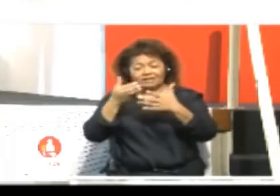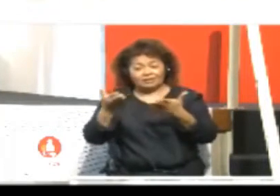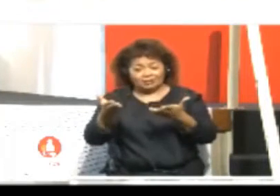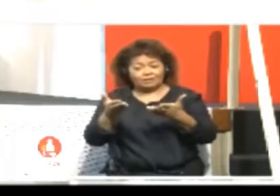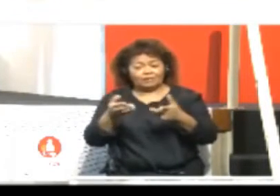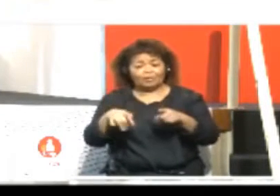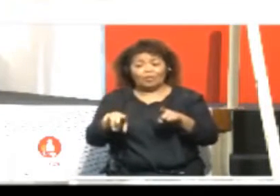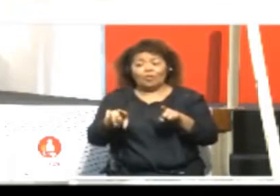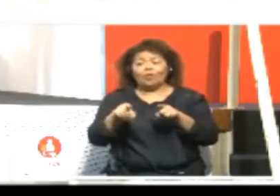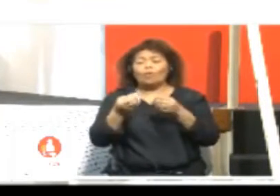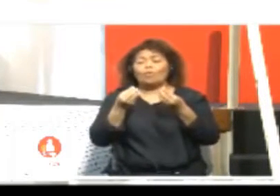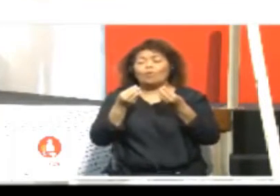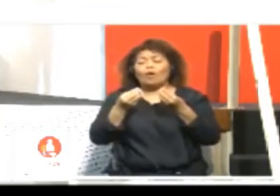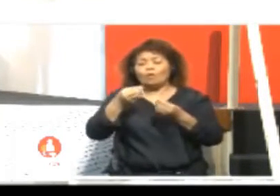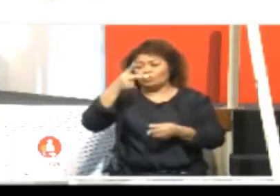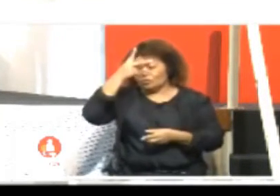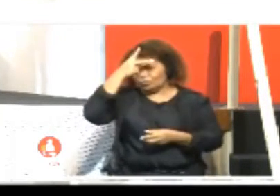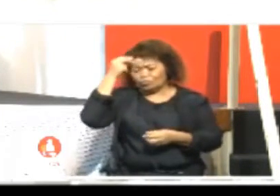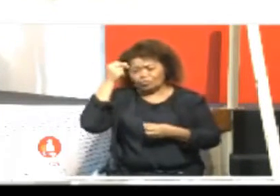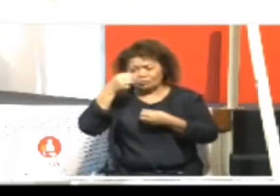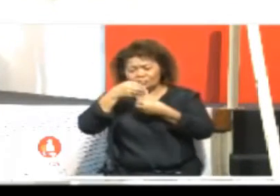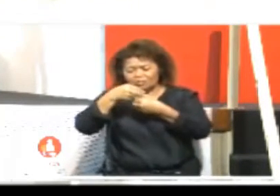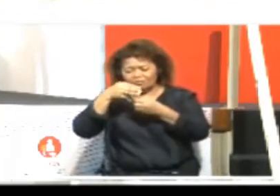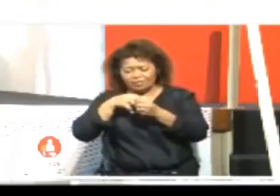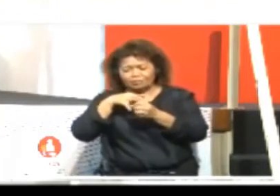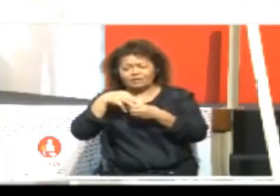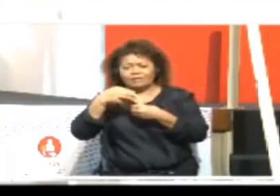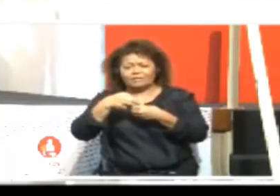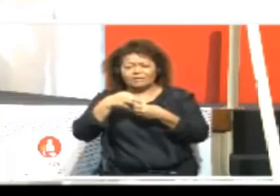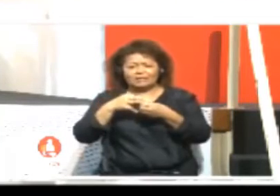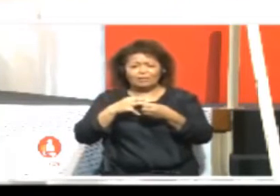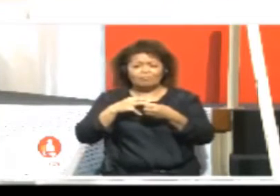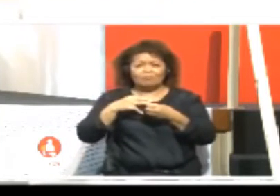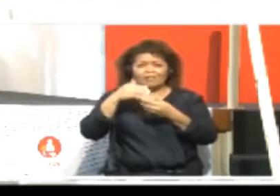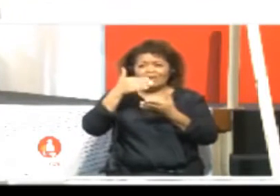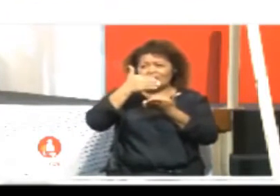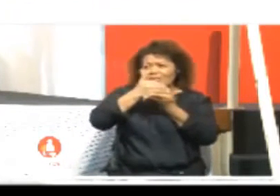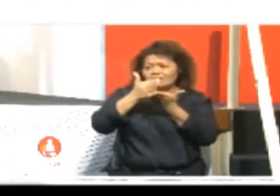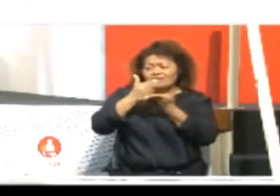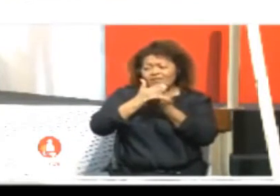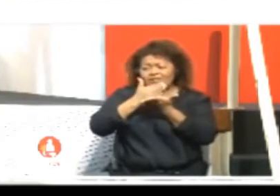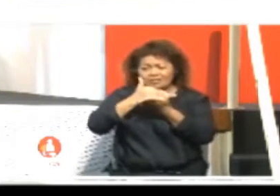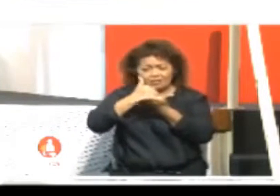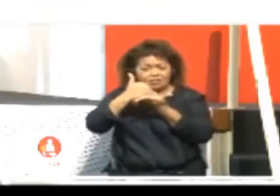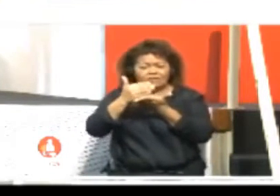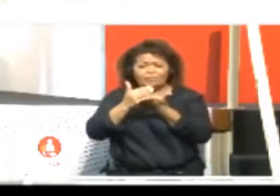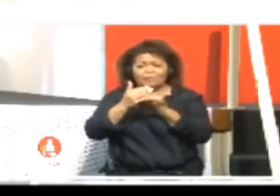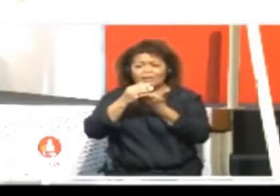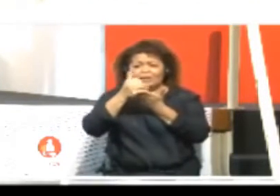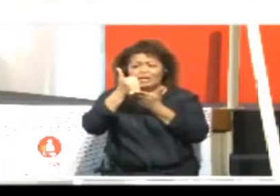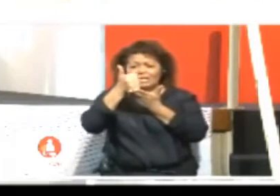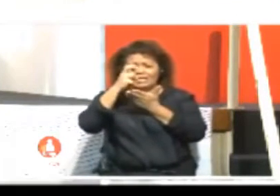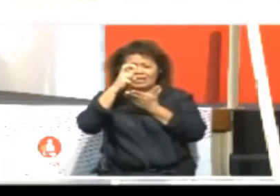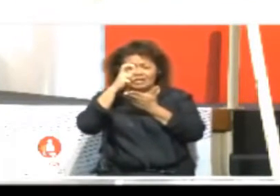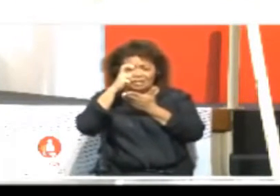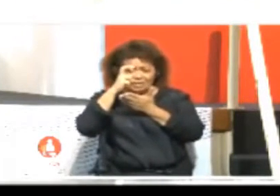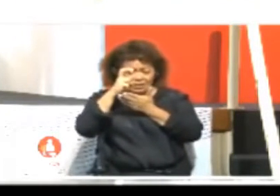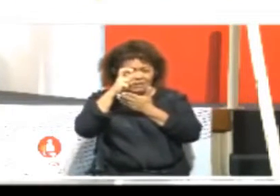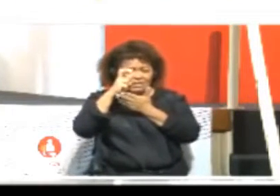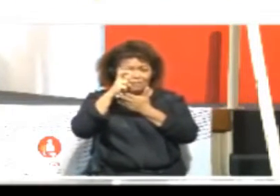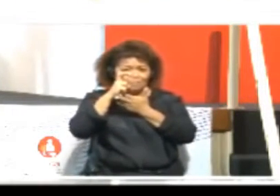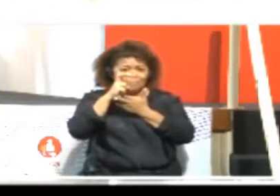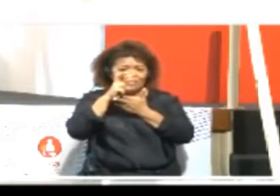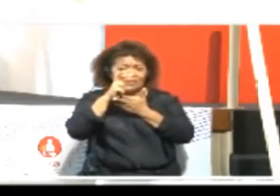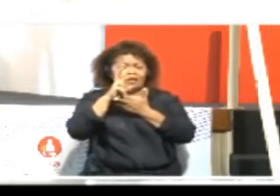Chile está dividido en 15 regiones y tiene 345 municipalidades. También tengo un estudiante de doctorado